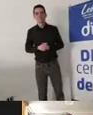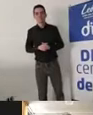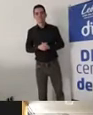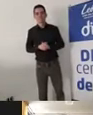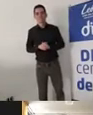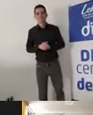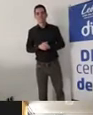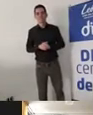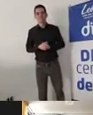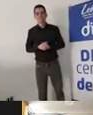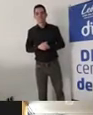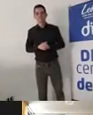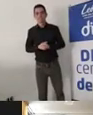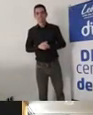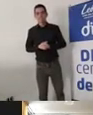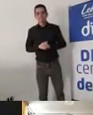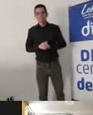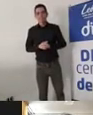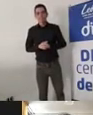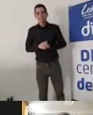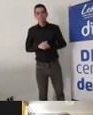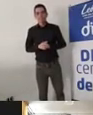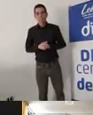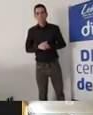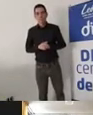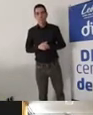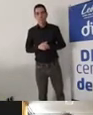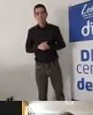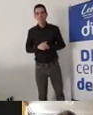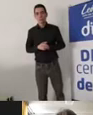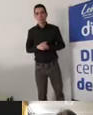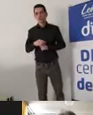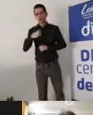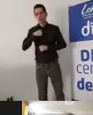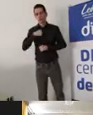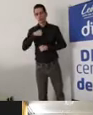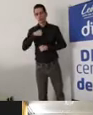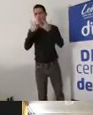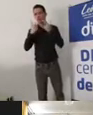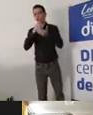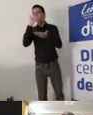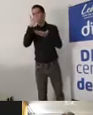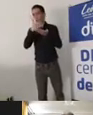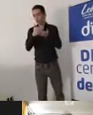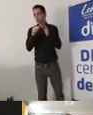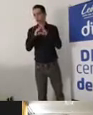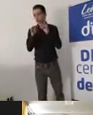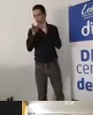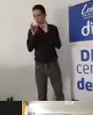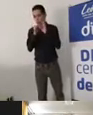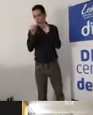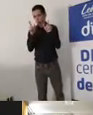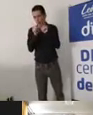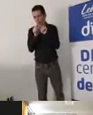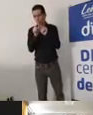Bueno, y ahí, para ir concluyendo esta etapa de presentación, como a partir de mi experiencia, nosotros también tuvimos la oportunidad de empezar a hacer un